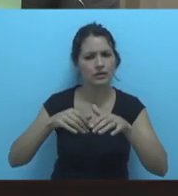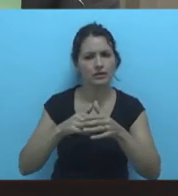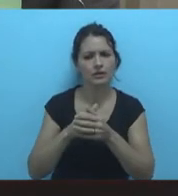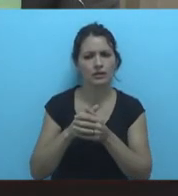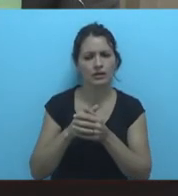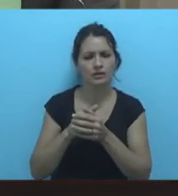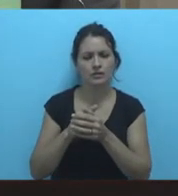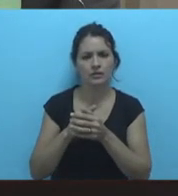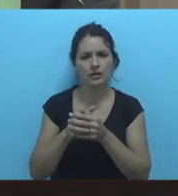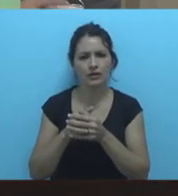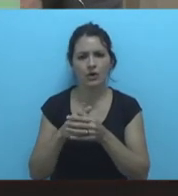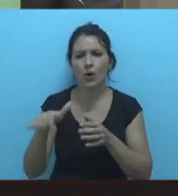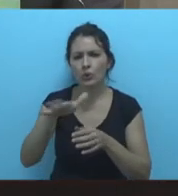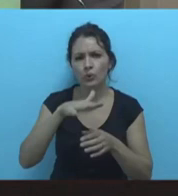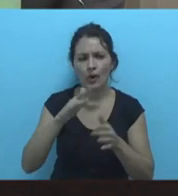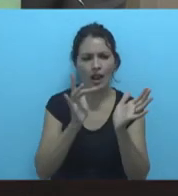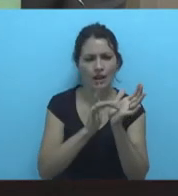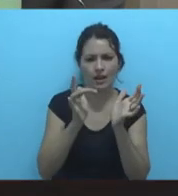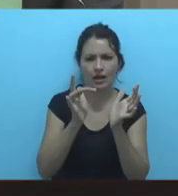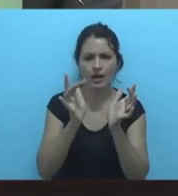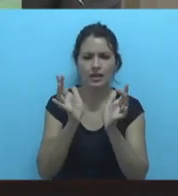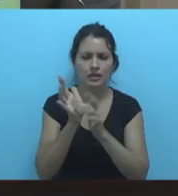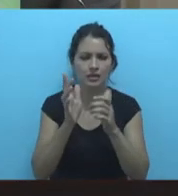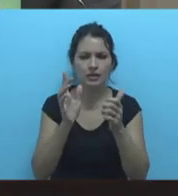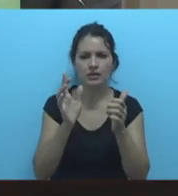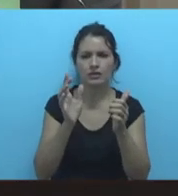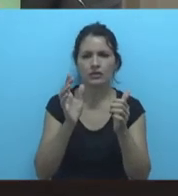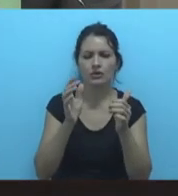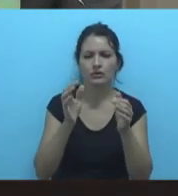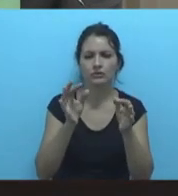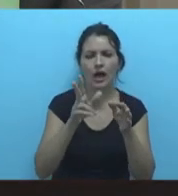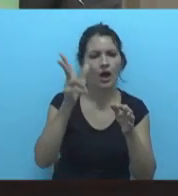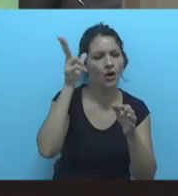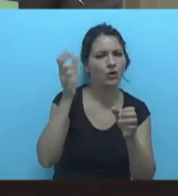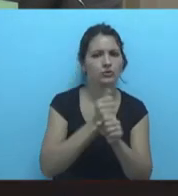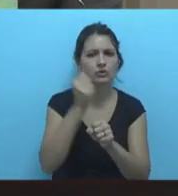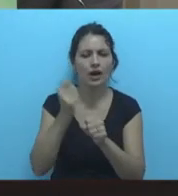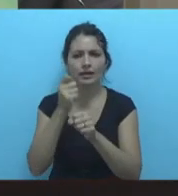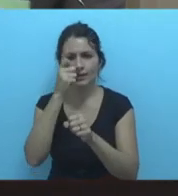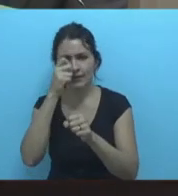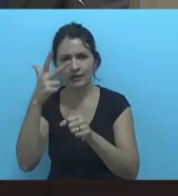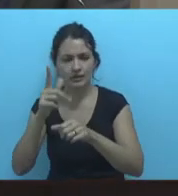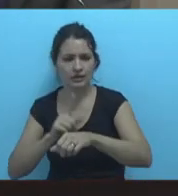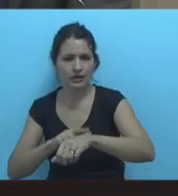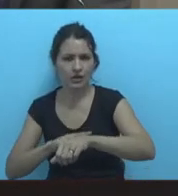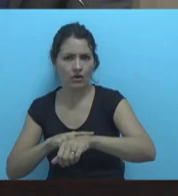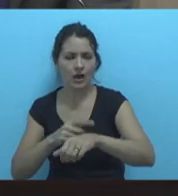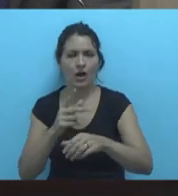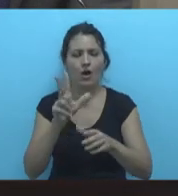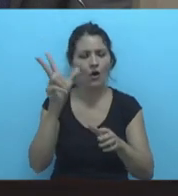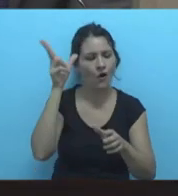iglesias, templos y lugares de culto correspondiente a la Iglesia Católica, Apostólica Romana y entidades inscritas en el Registro Nacional de Cultos.